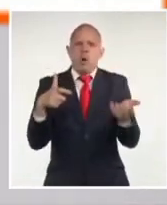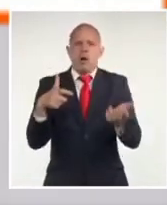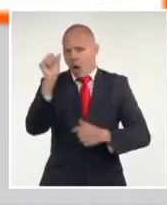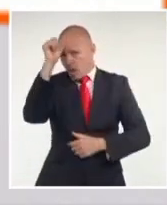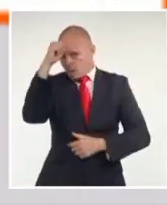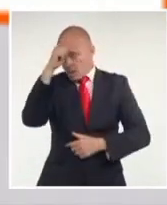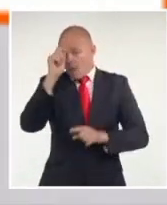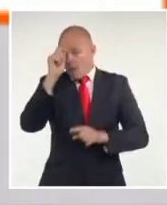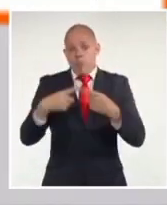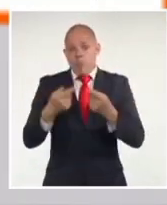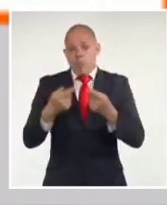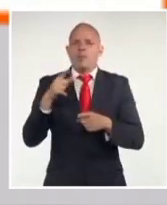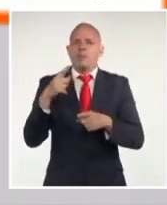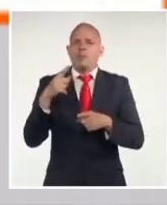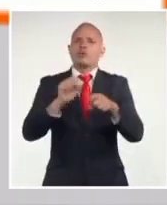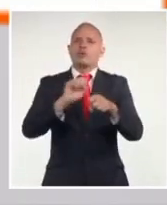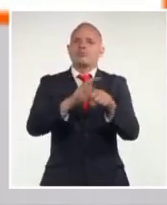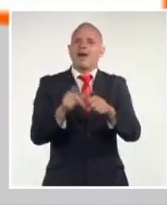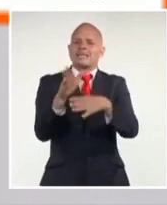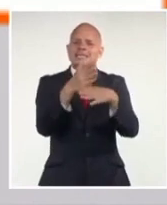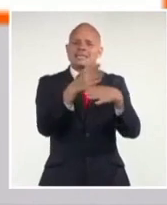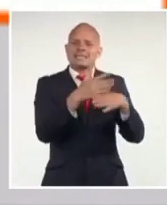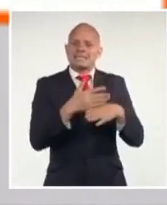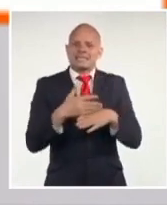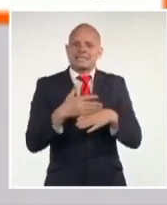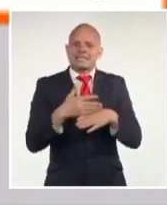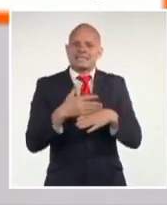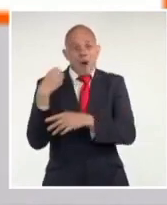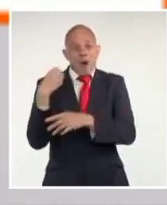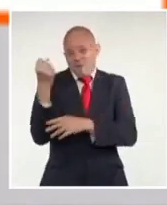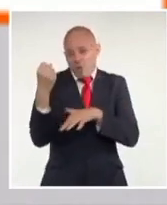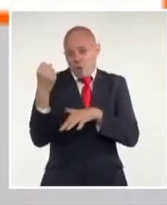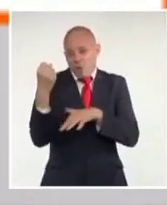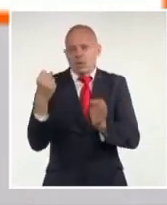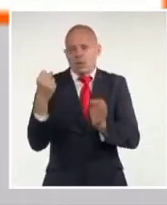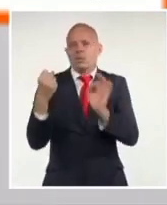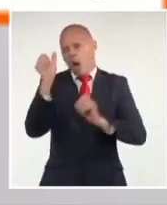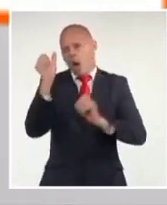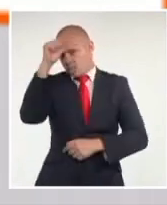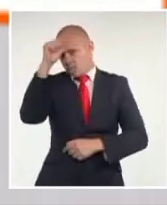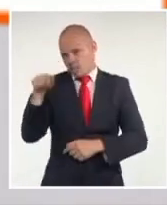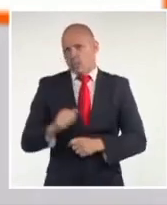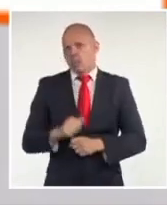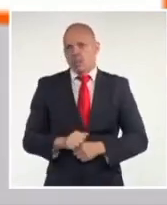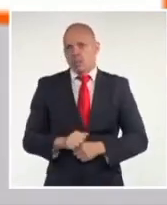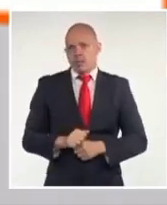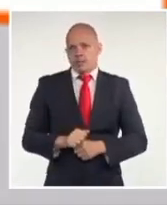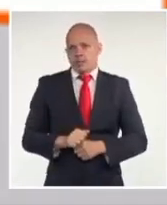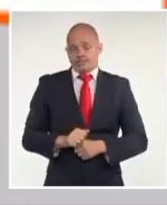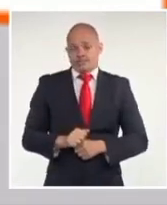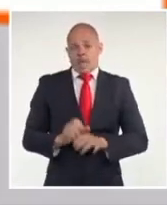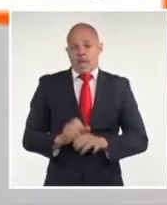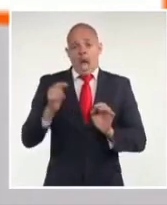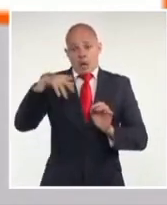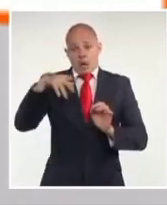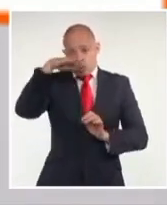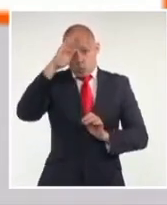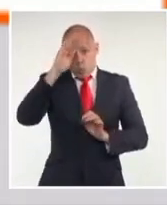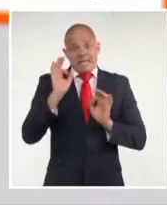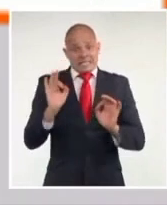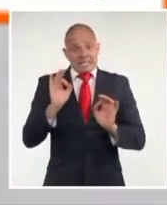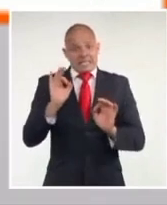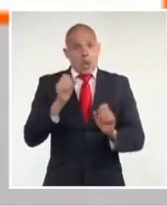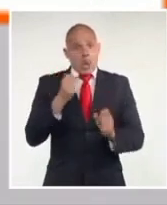en que es la más transmisible, nos pone como país en una situación más compleja, con un incremento en las provincias donde